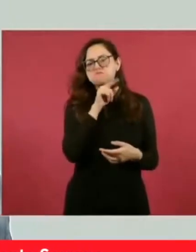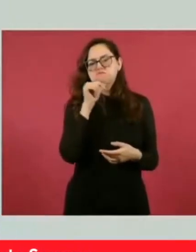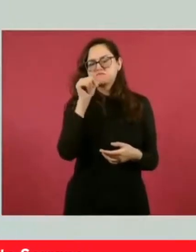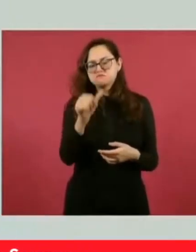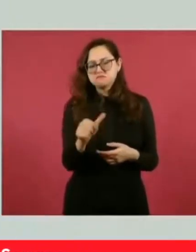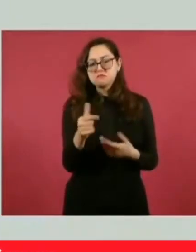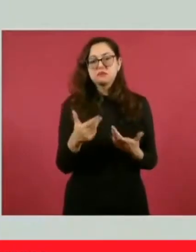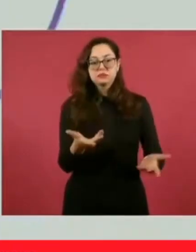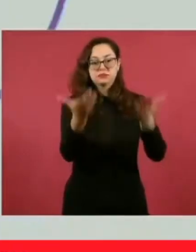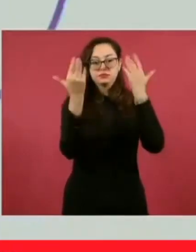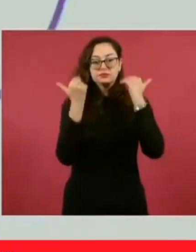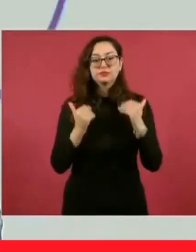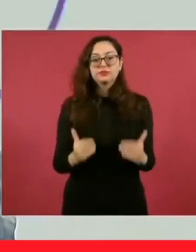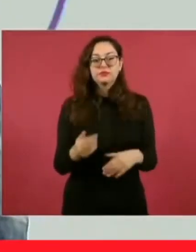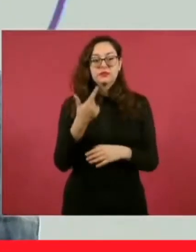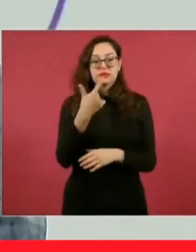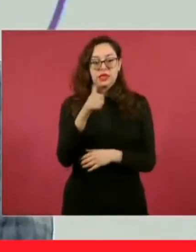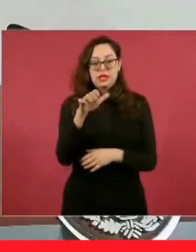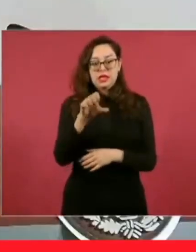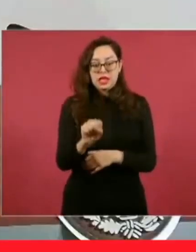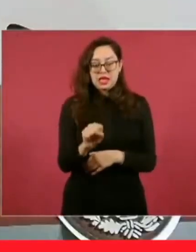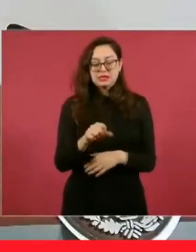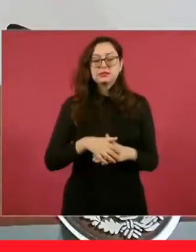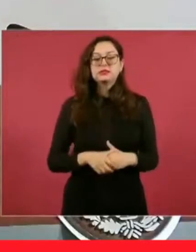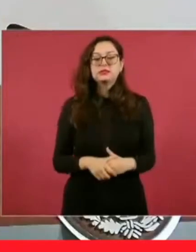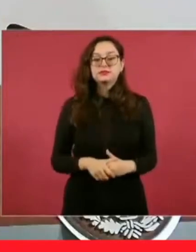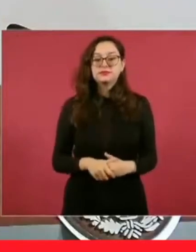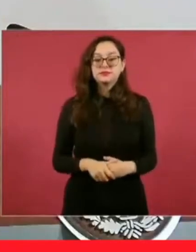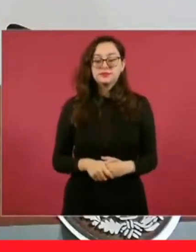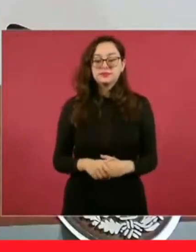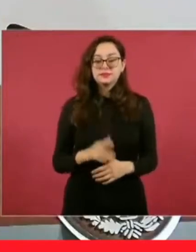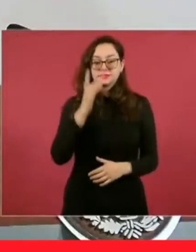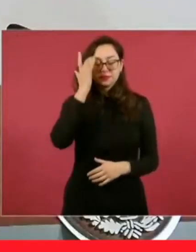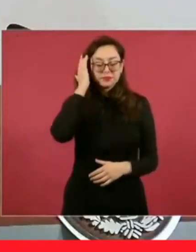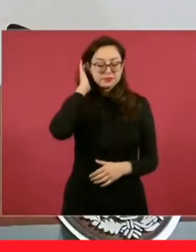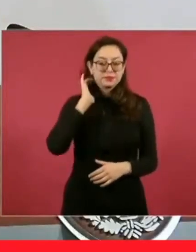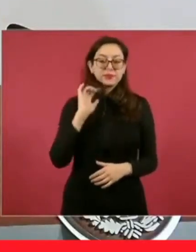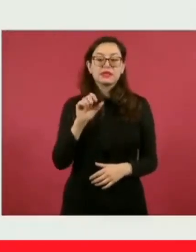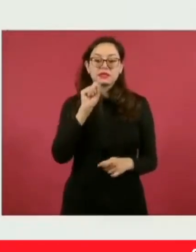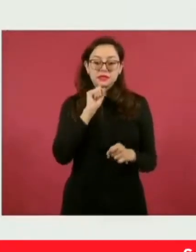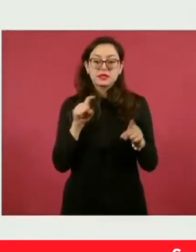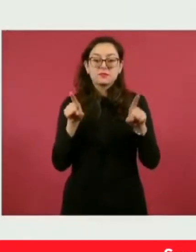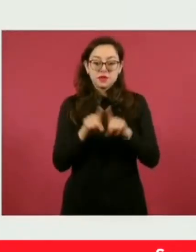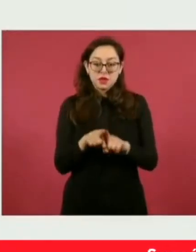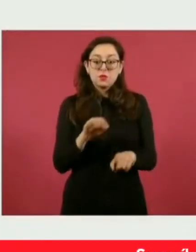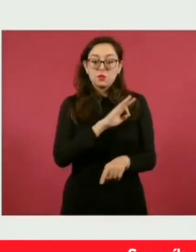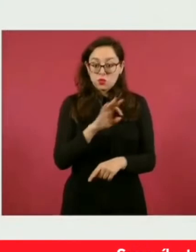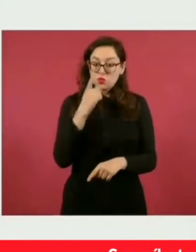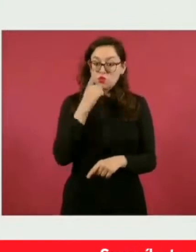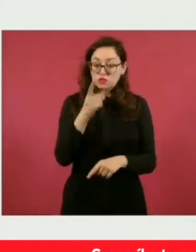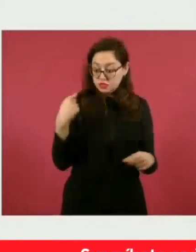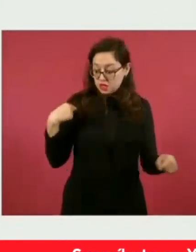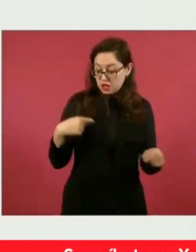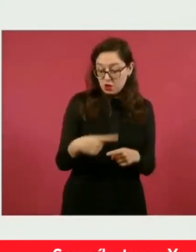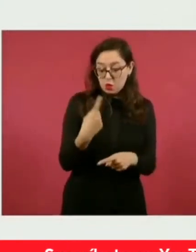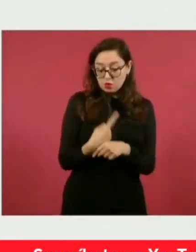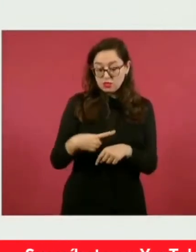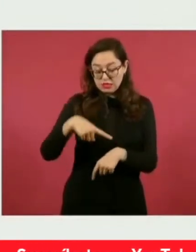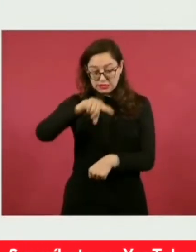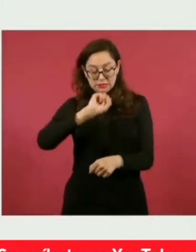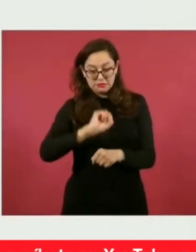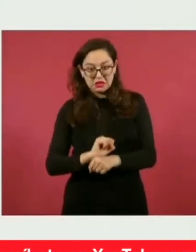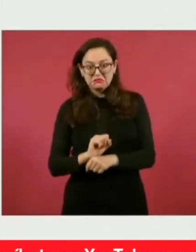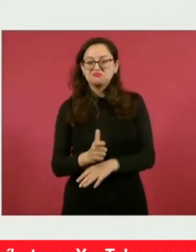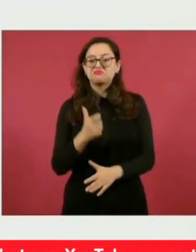Pasamos ahora a quienes tienen los precios del gas LP. Me alegra decirles una vez más, una semana más en la que